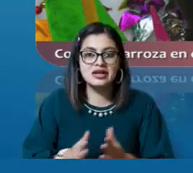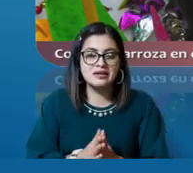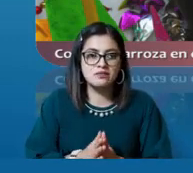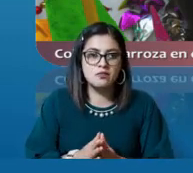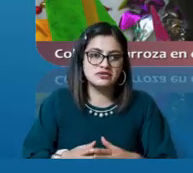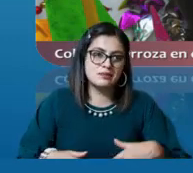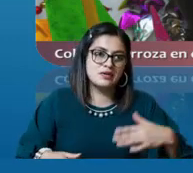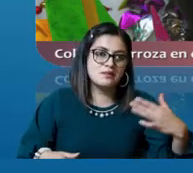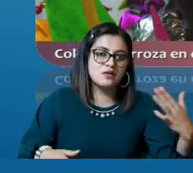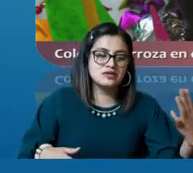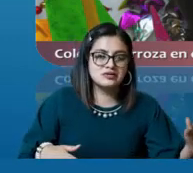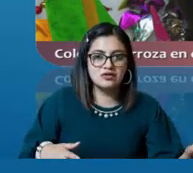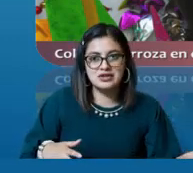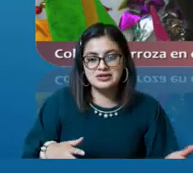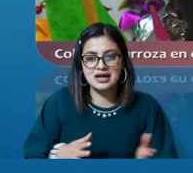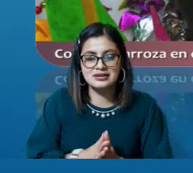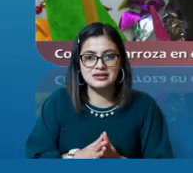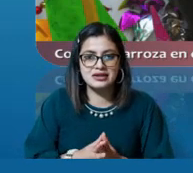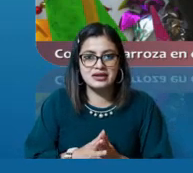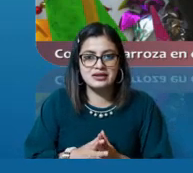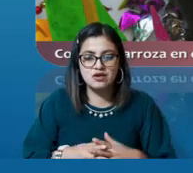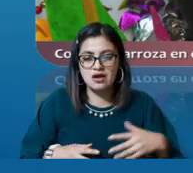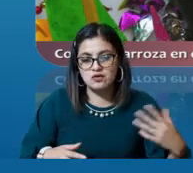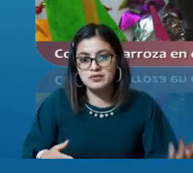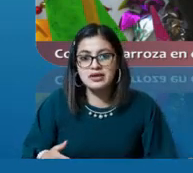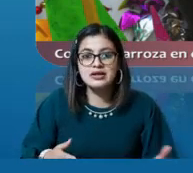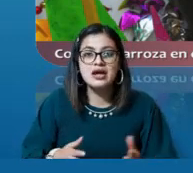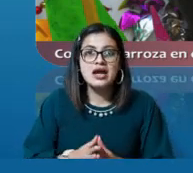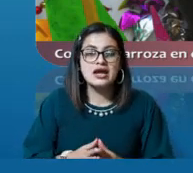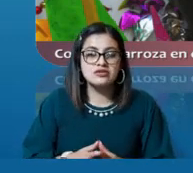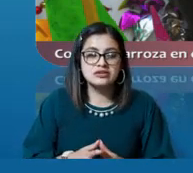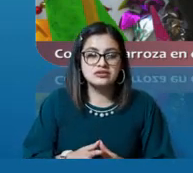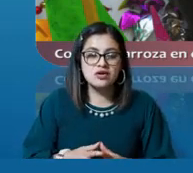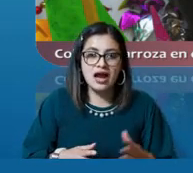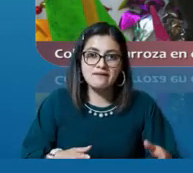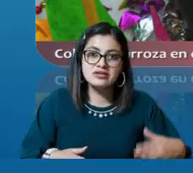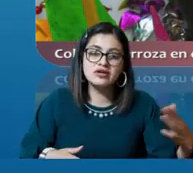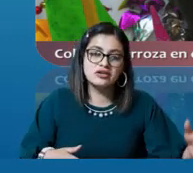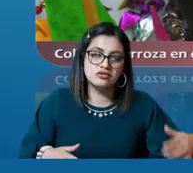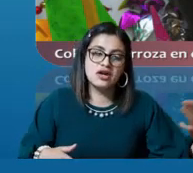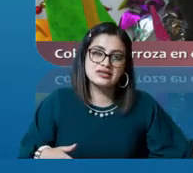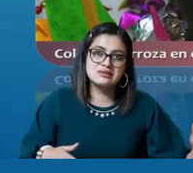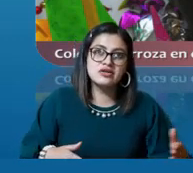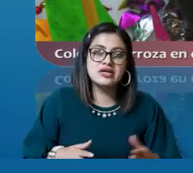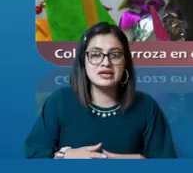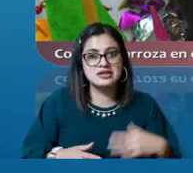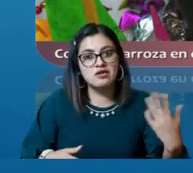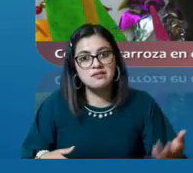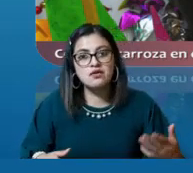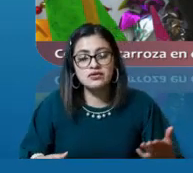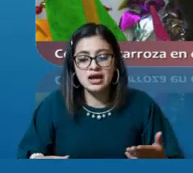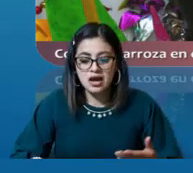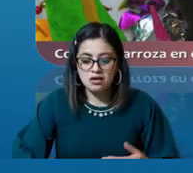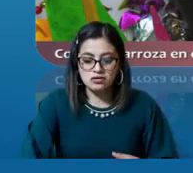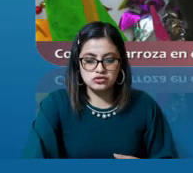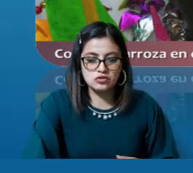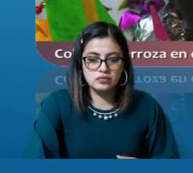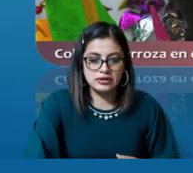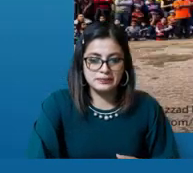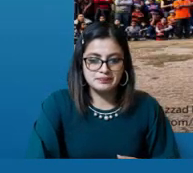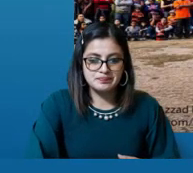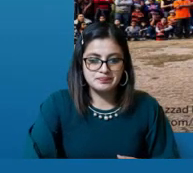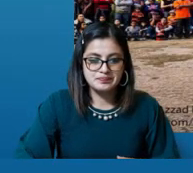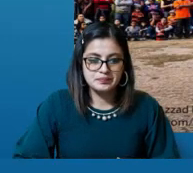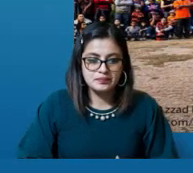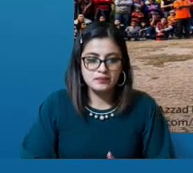de nosotros es que nos cepillemos los dientes antes de irnos a dormir. Entonces son hábitos que nosotros hacemos y que se vuelven una